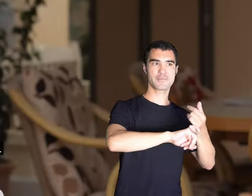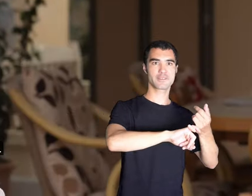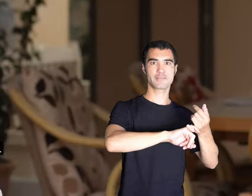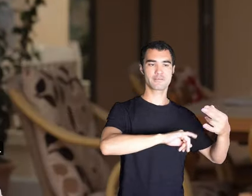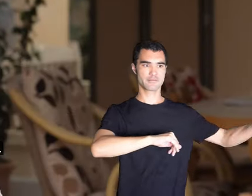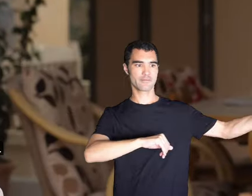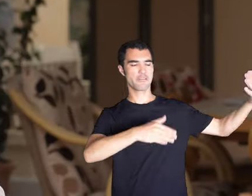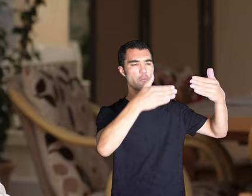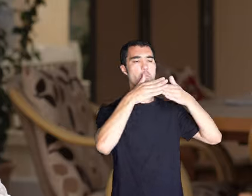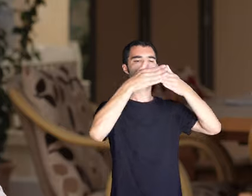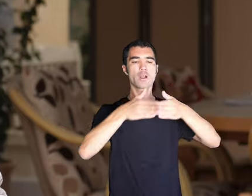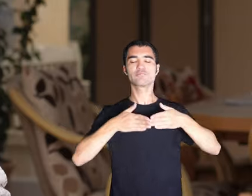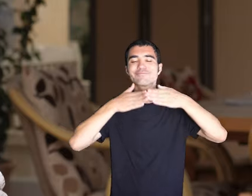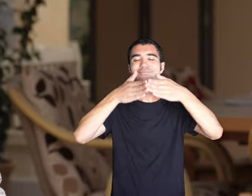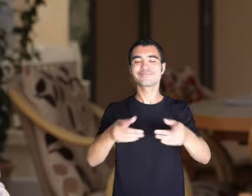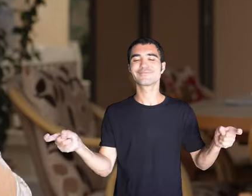puerto,